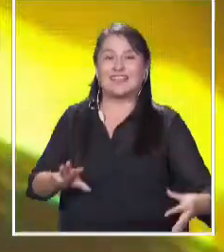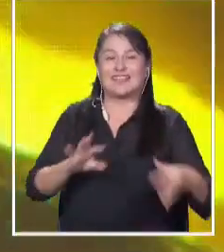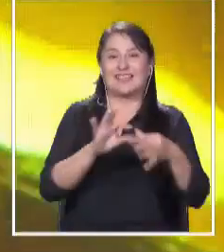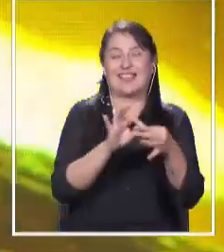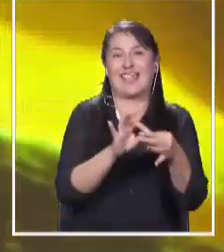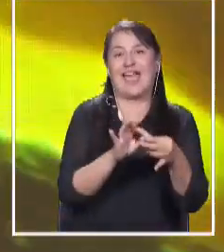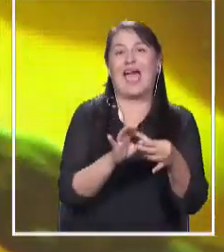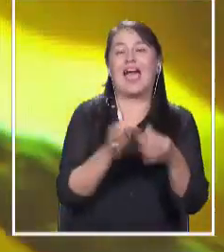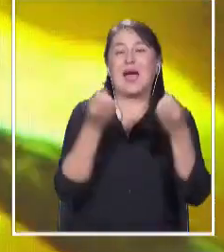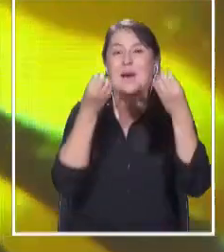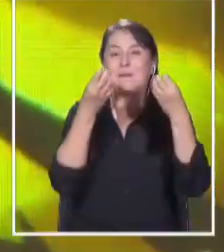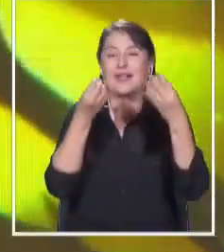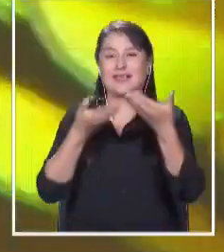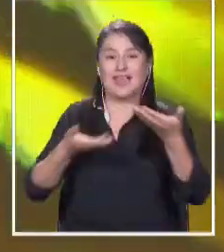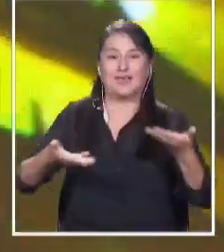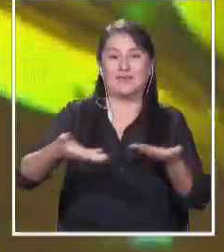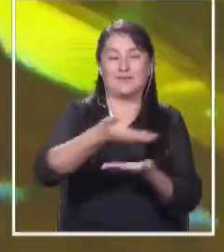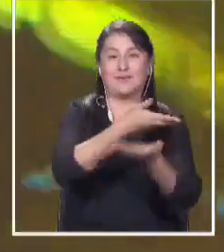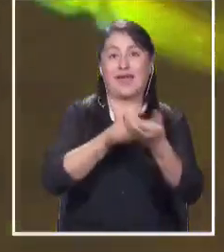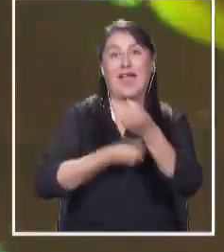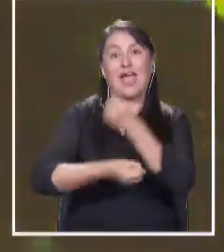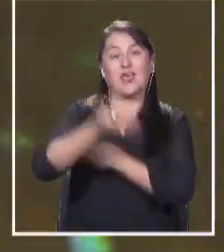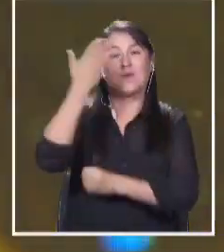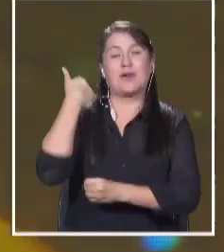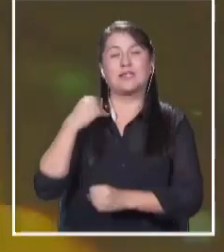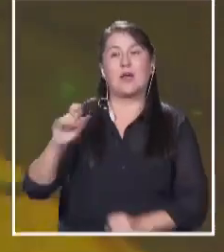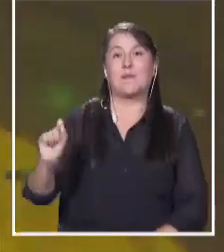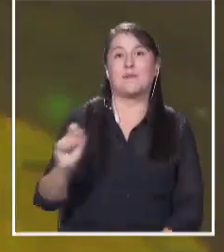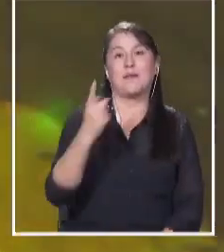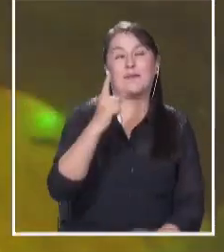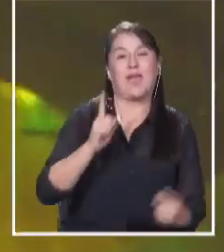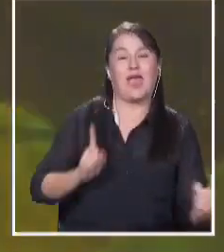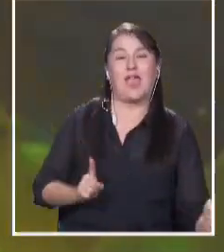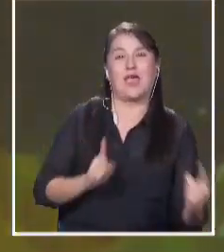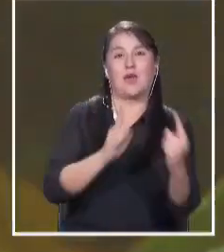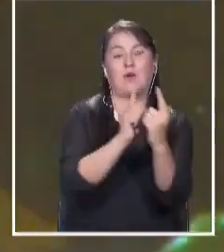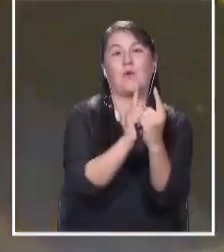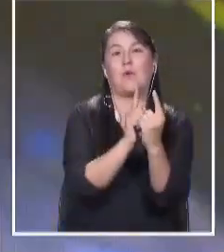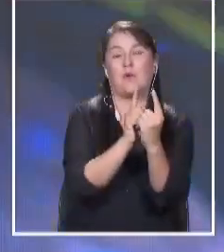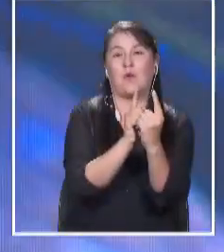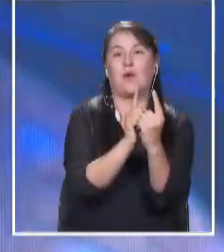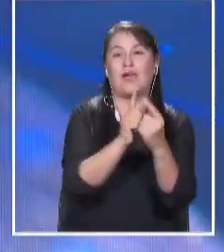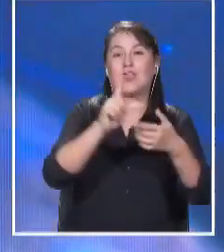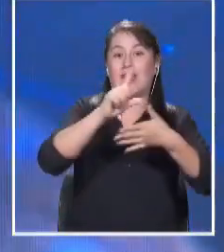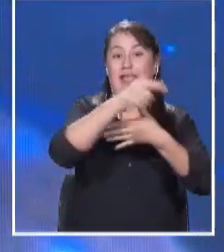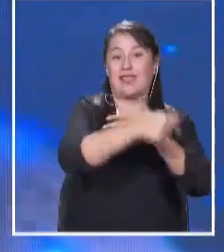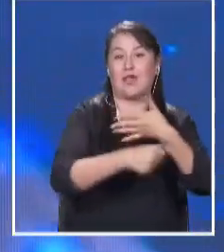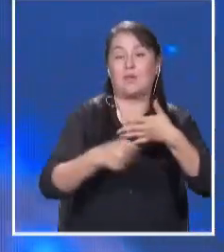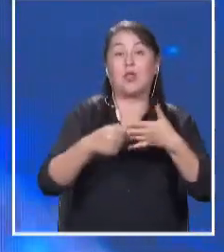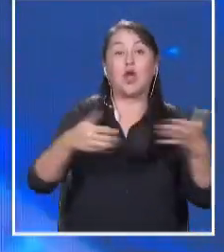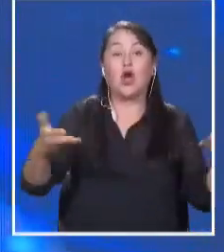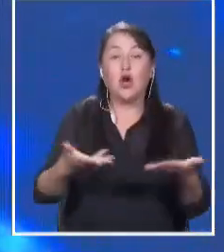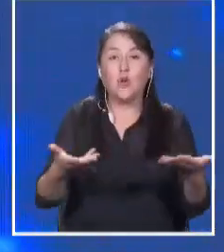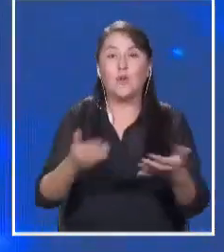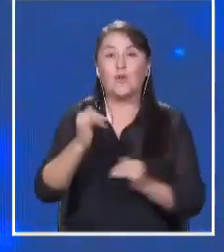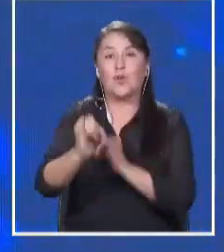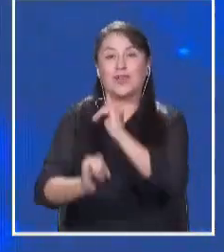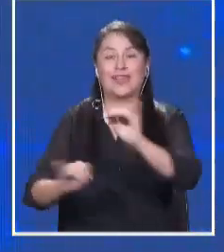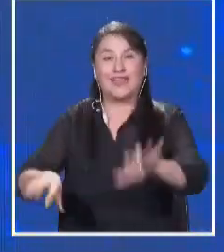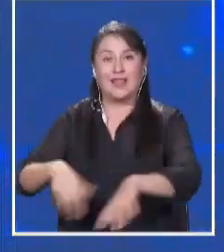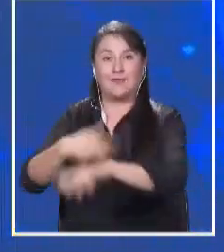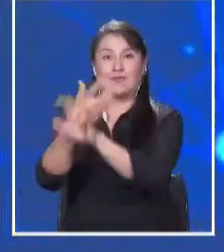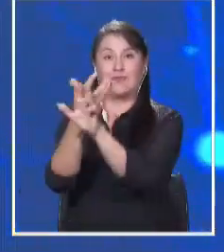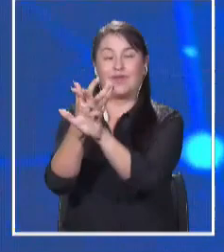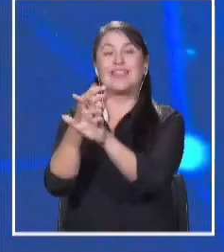entre pares. El año pasado pudimos organizar el primer encuentro de educación marina de Latinoamérica de manera virtual y gracias a eso hemos ido